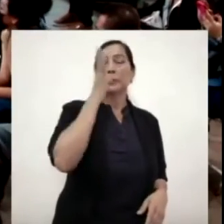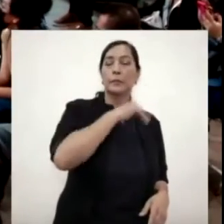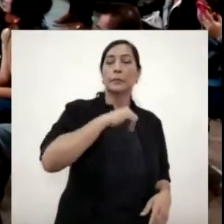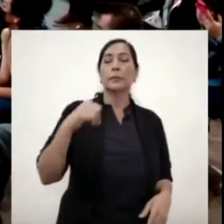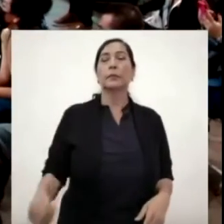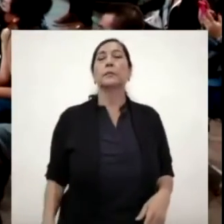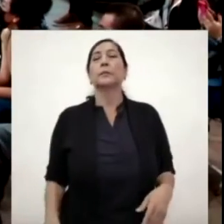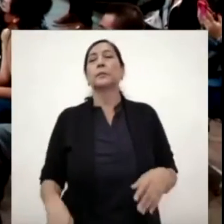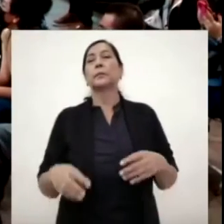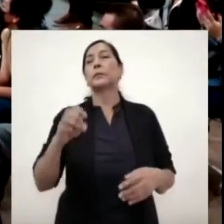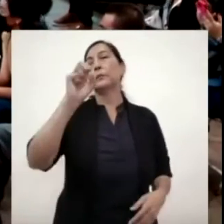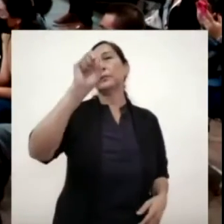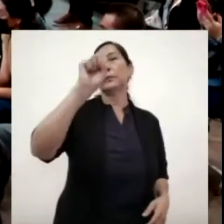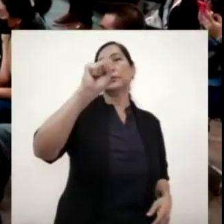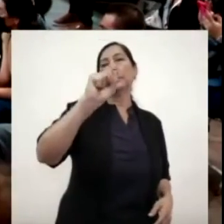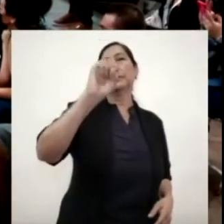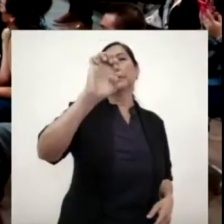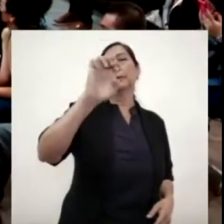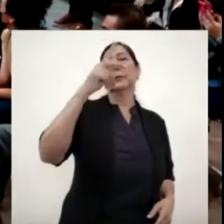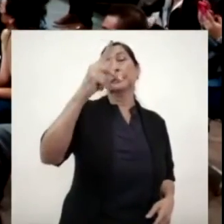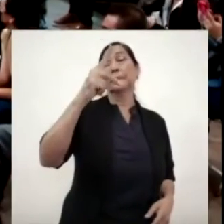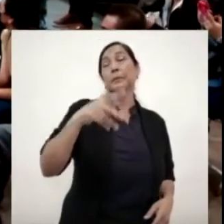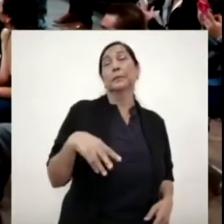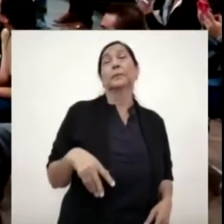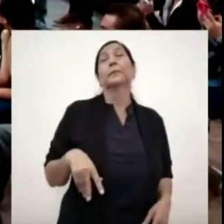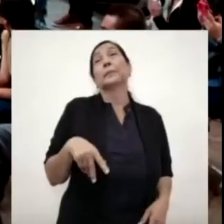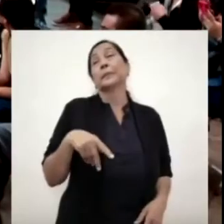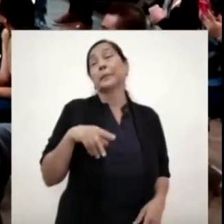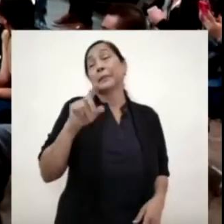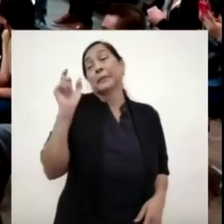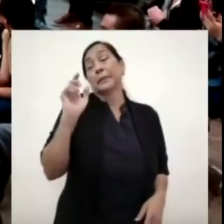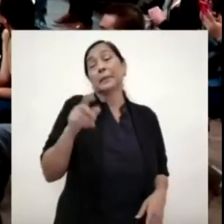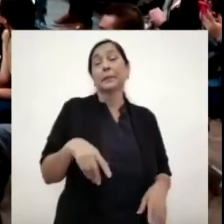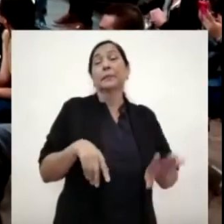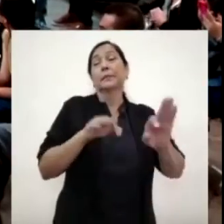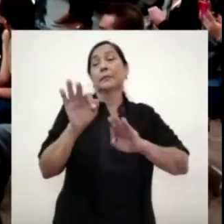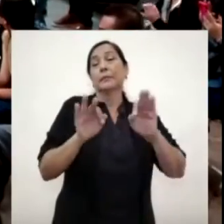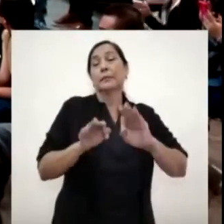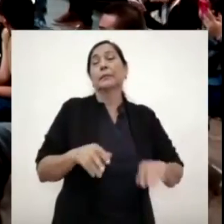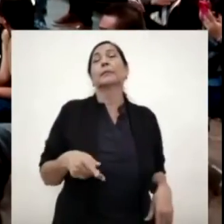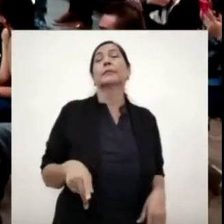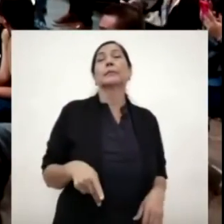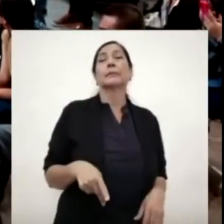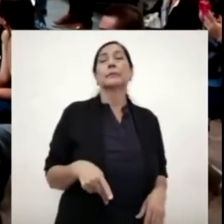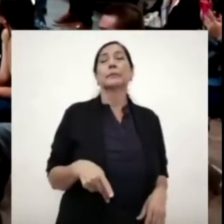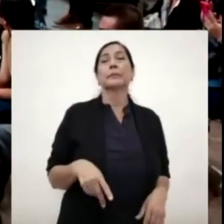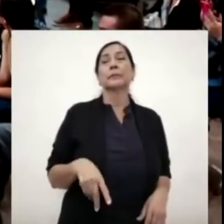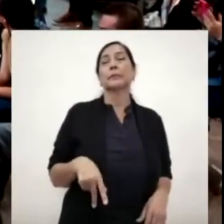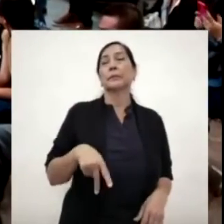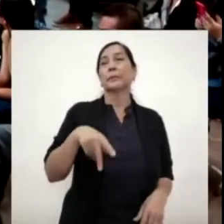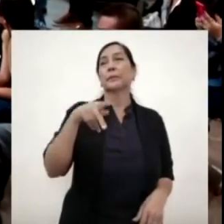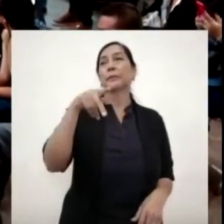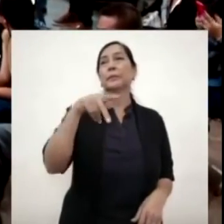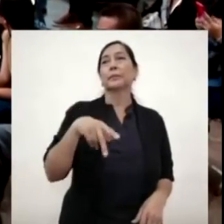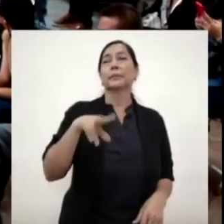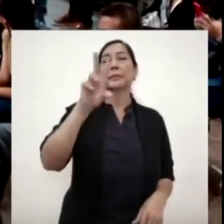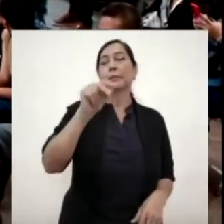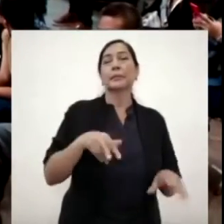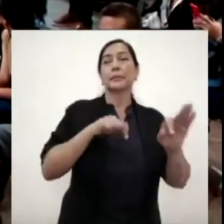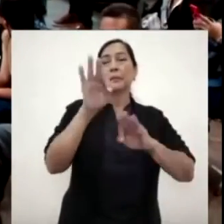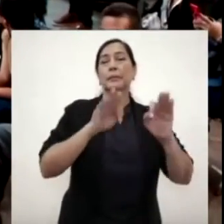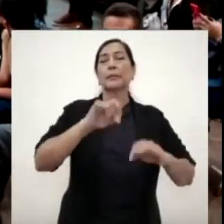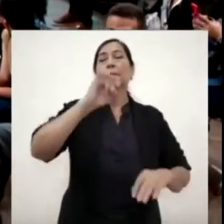funcionarios que dizque trabajan, pero no dizque cobran, pero no trabajan, algo así. Mi pregunta es esa. ¿Qué se está realizando,